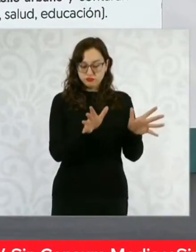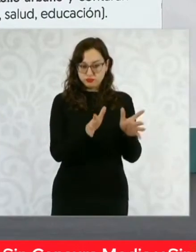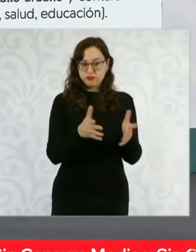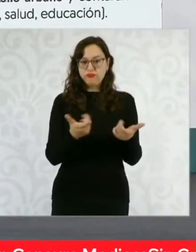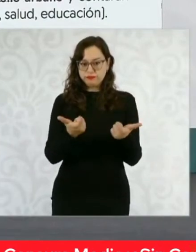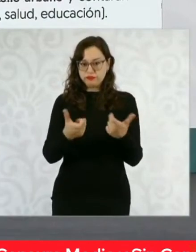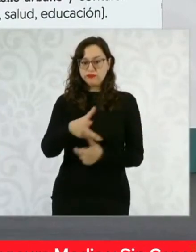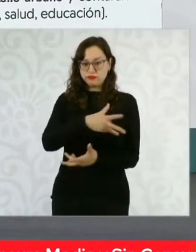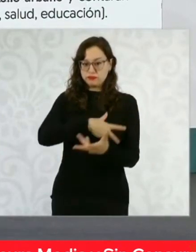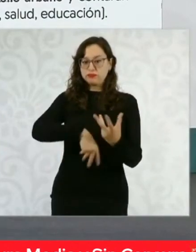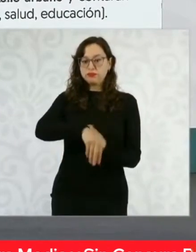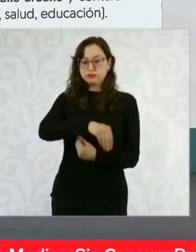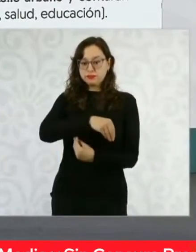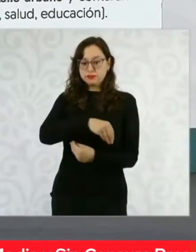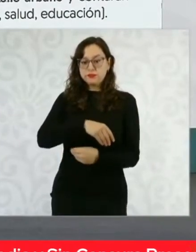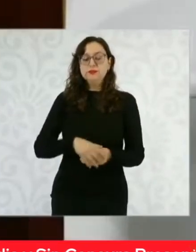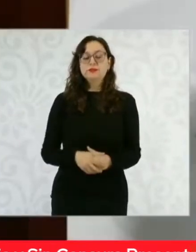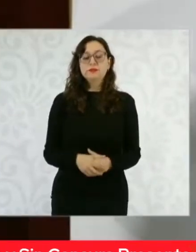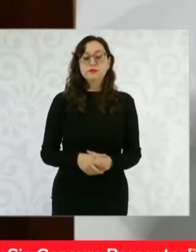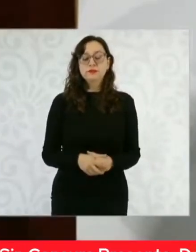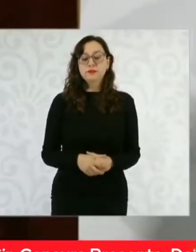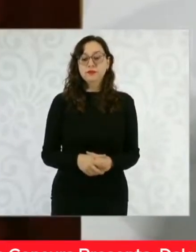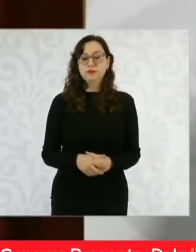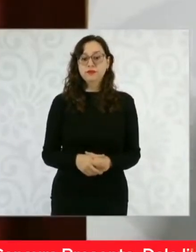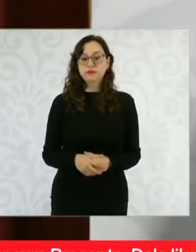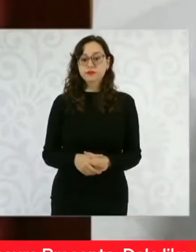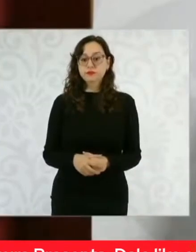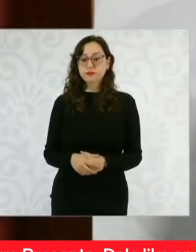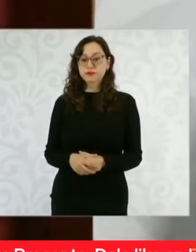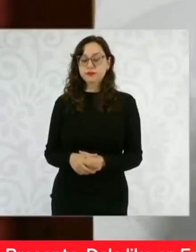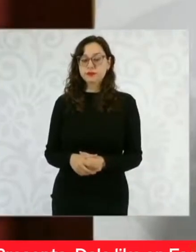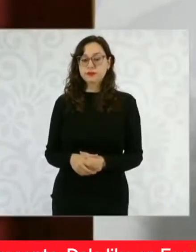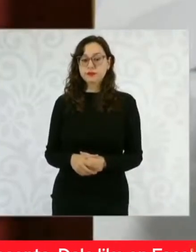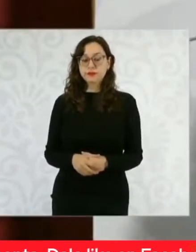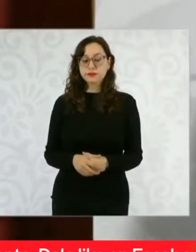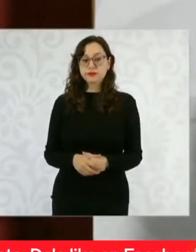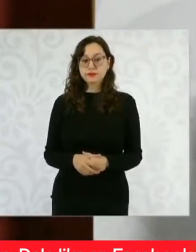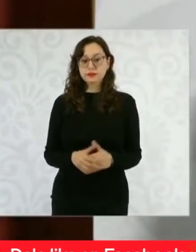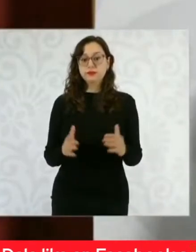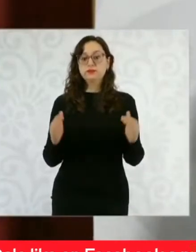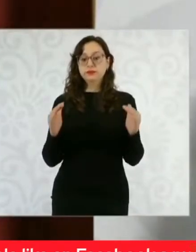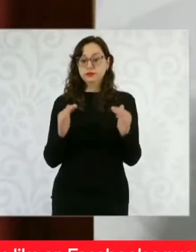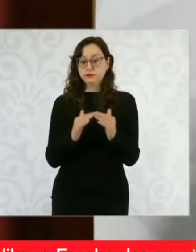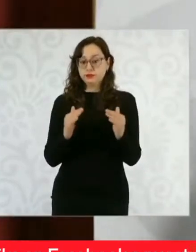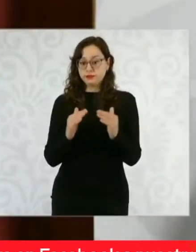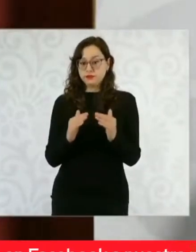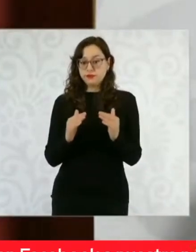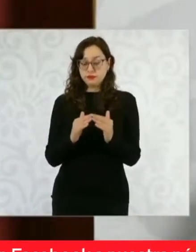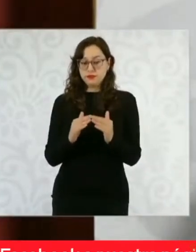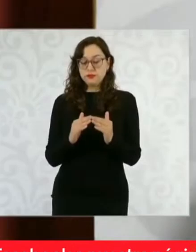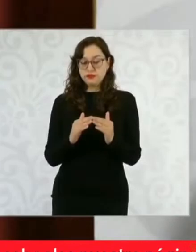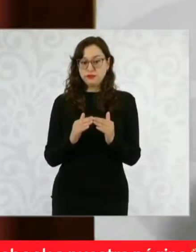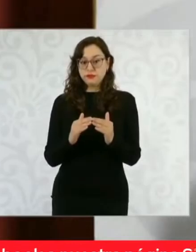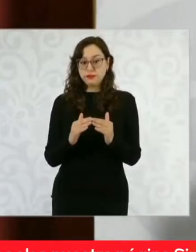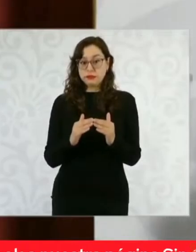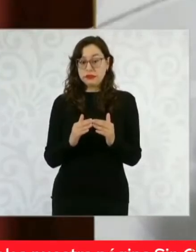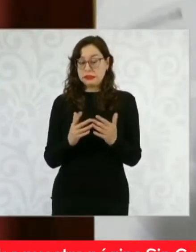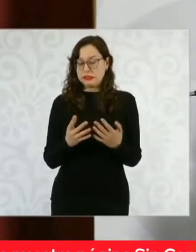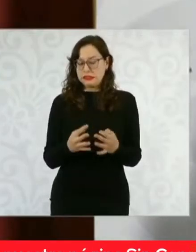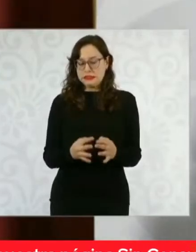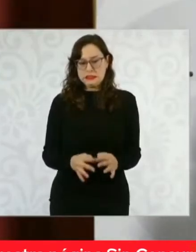nacional. Y las viviendas, y esto es muy importante porque fue una de las